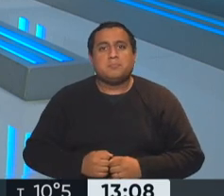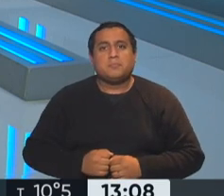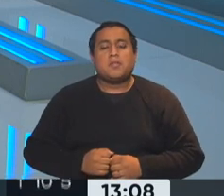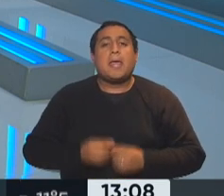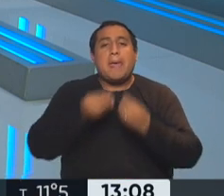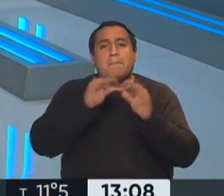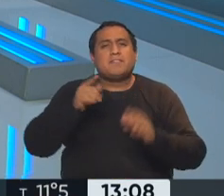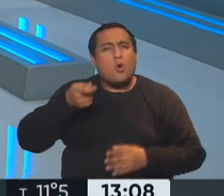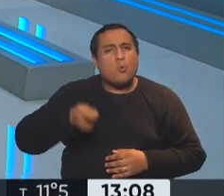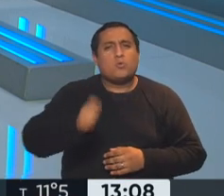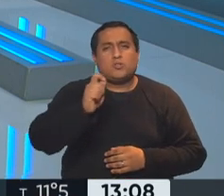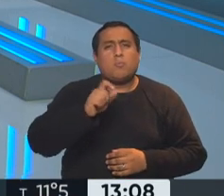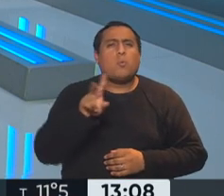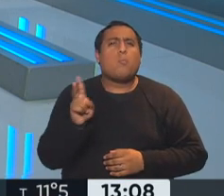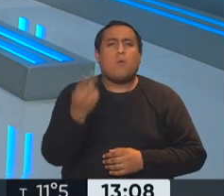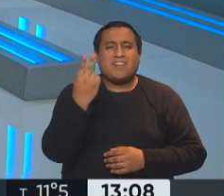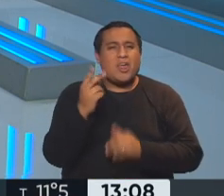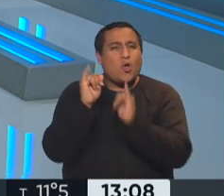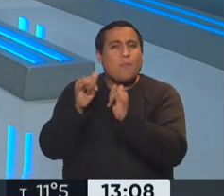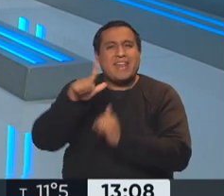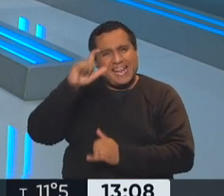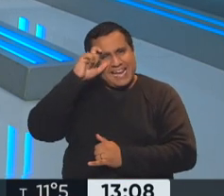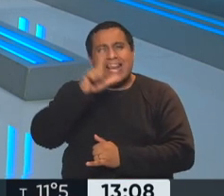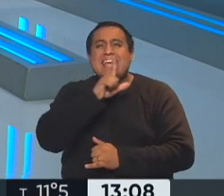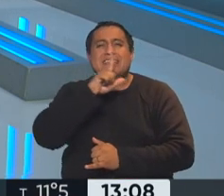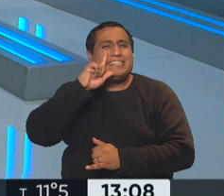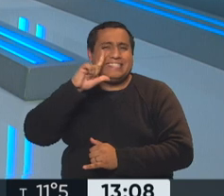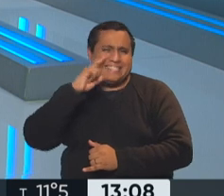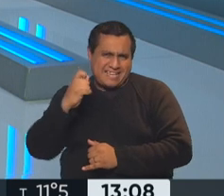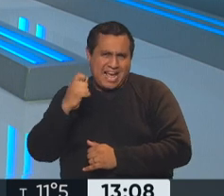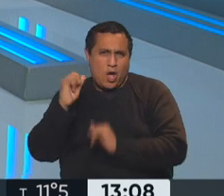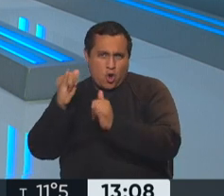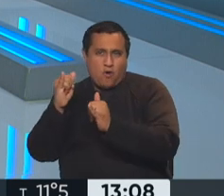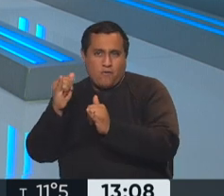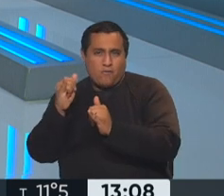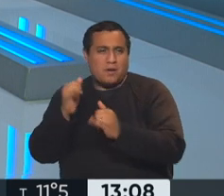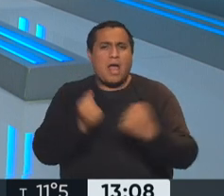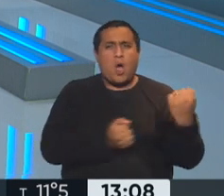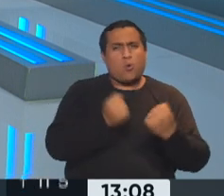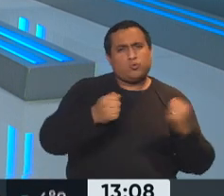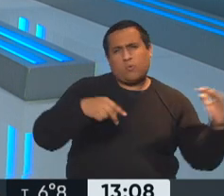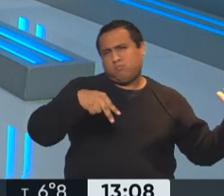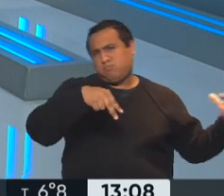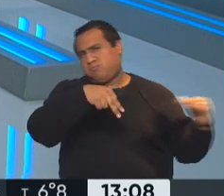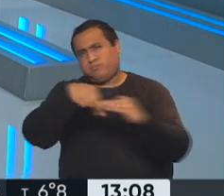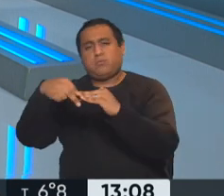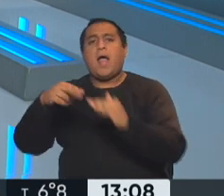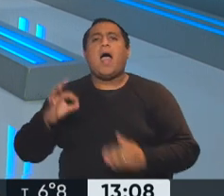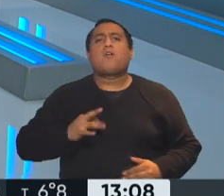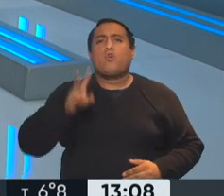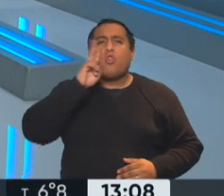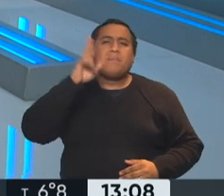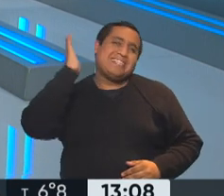Comienza el juicio por la muerte de esta joven Leticia Ló. La joven fue arrollada por un automóvil en el año 2016